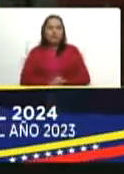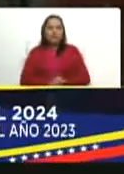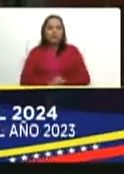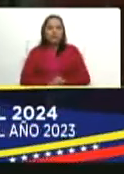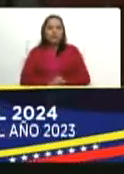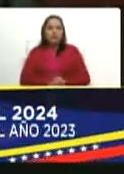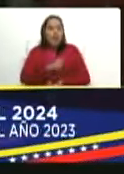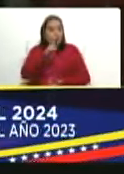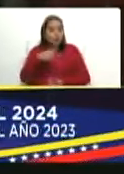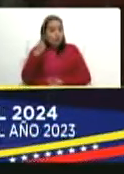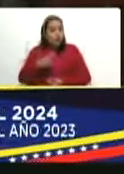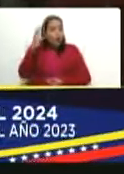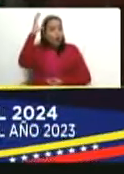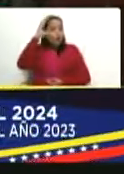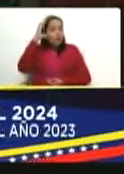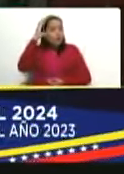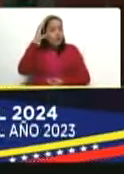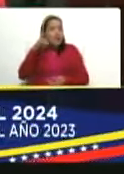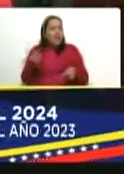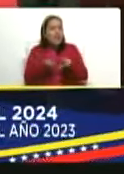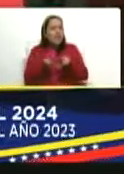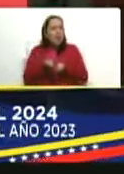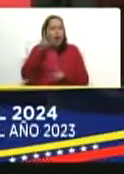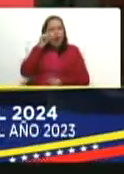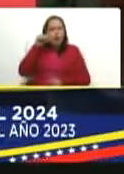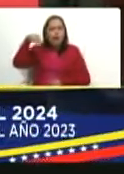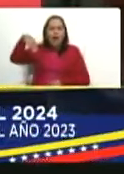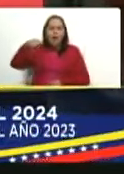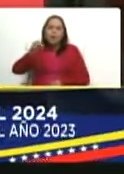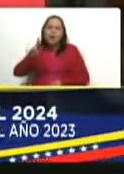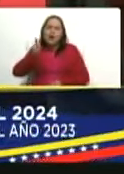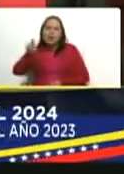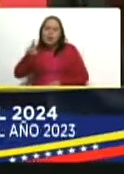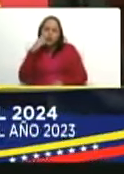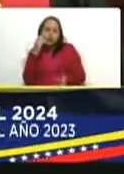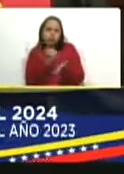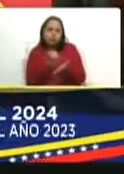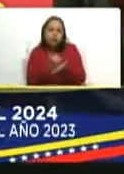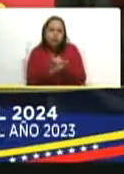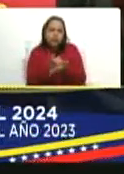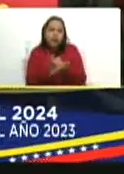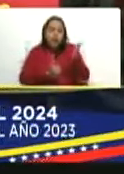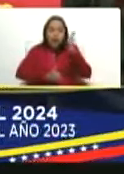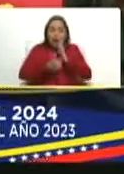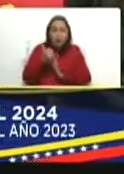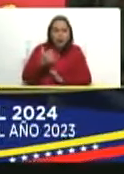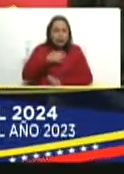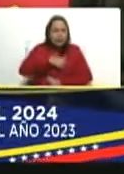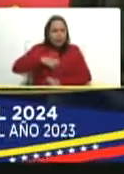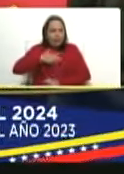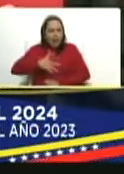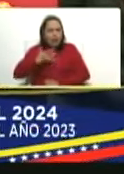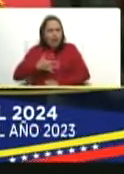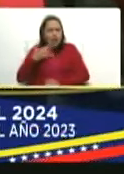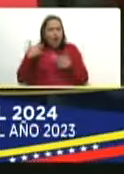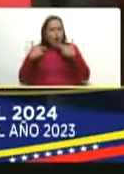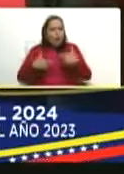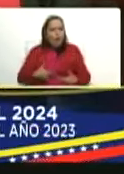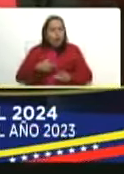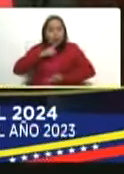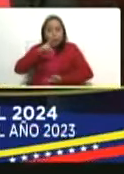consciente, como Carlos Marx observó, que las pasiones más violentas y miserables de los seres